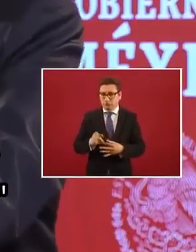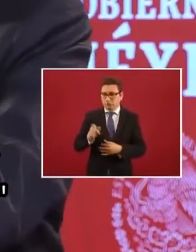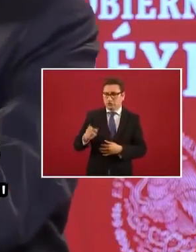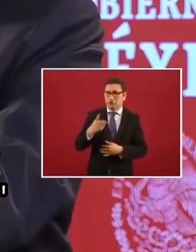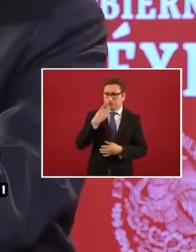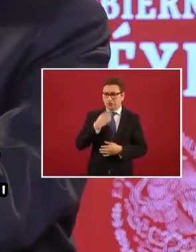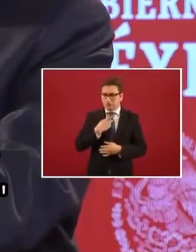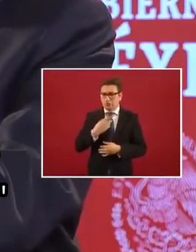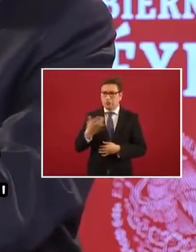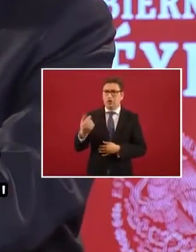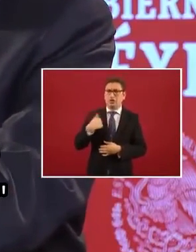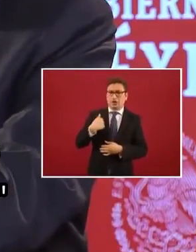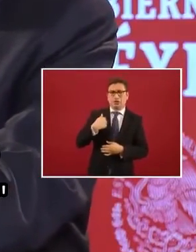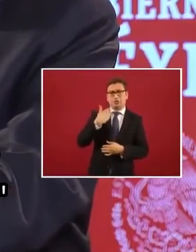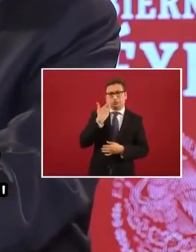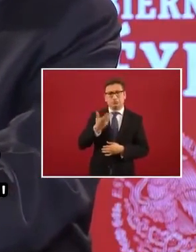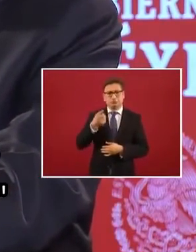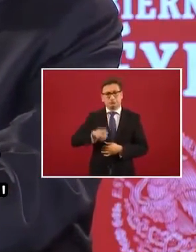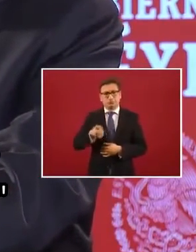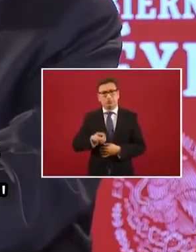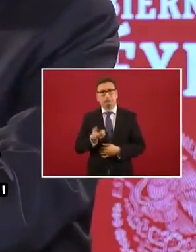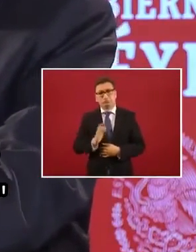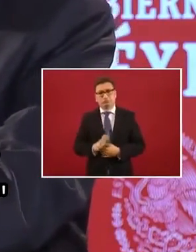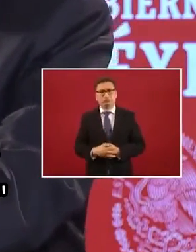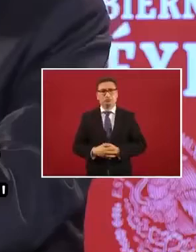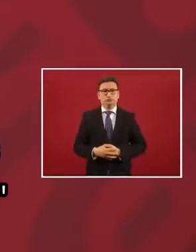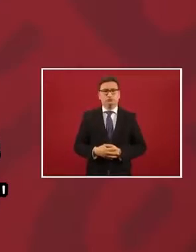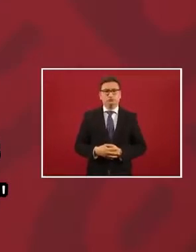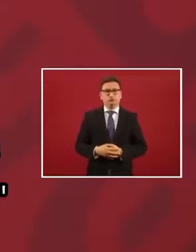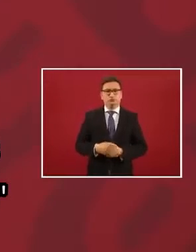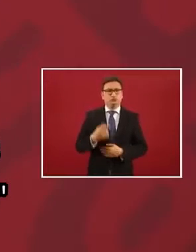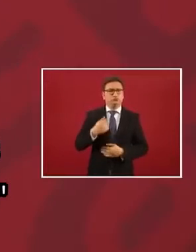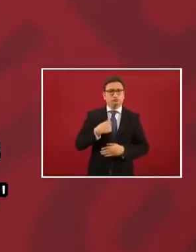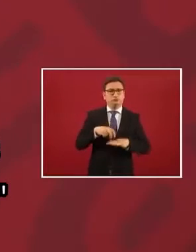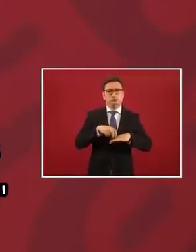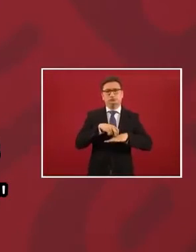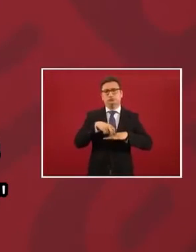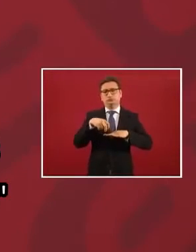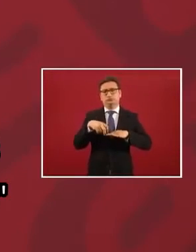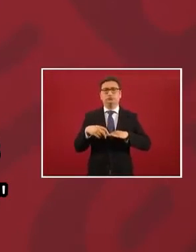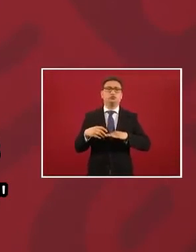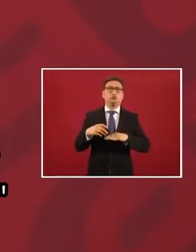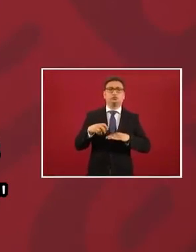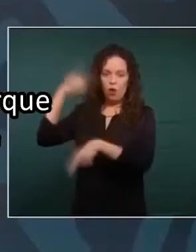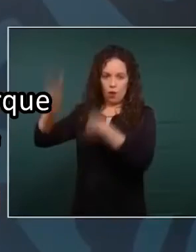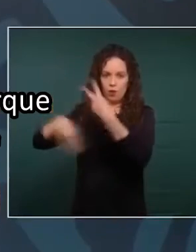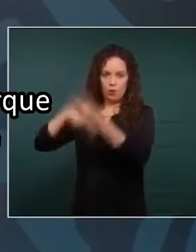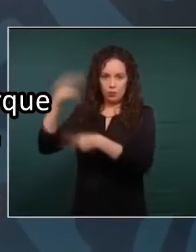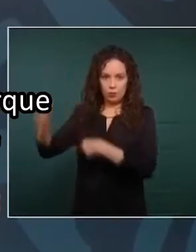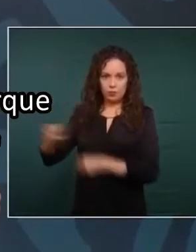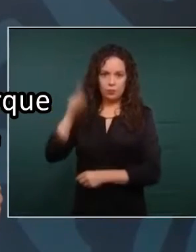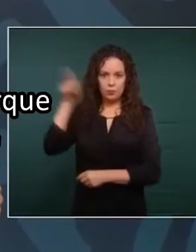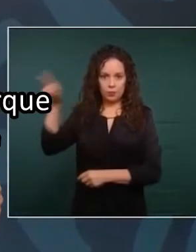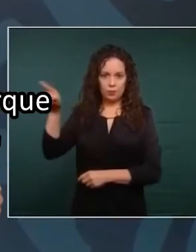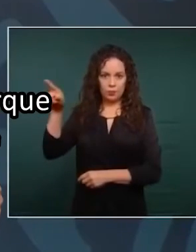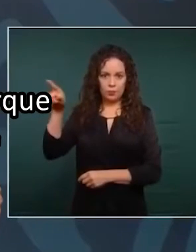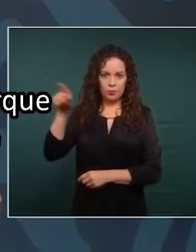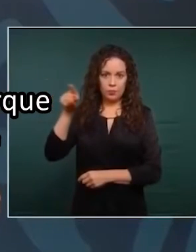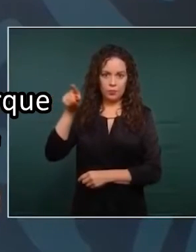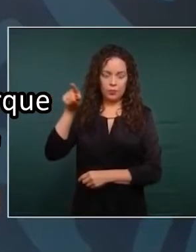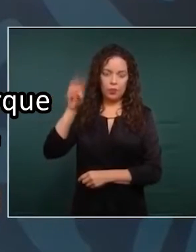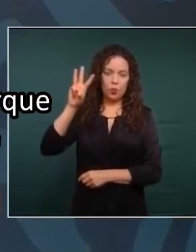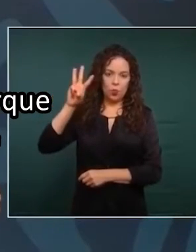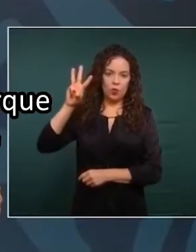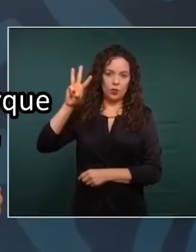México está recuperándose ante la crisis por la pandemia. No caímos en la tentación de endeudarnos. Sobre el avión, recordó que se subió